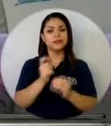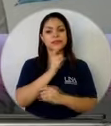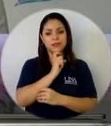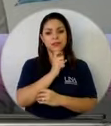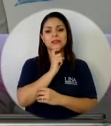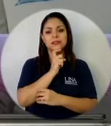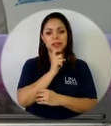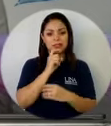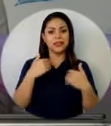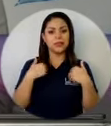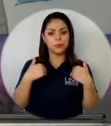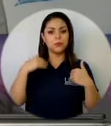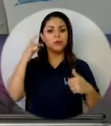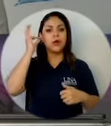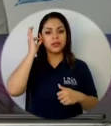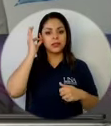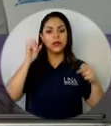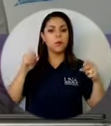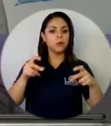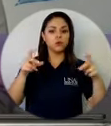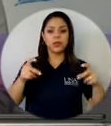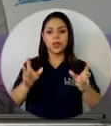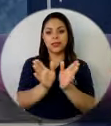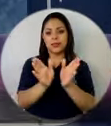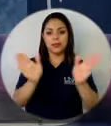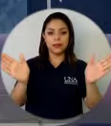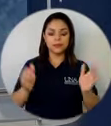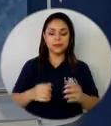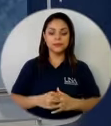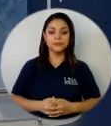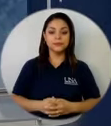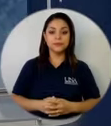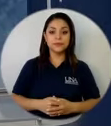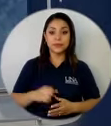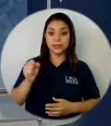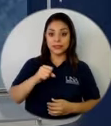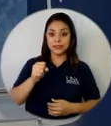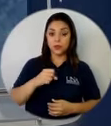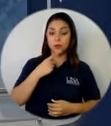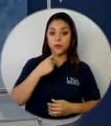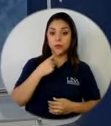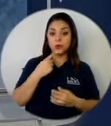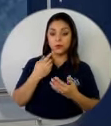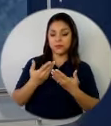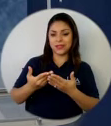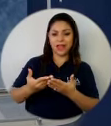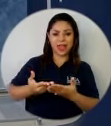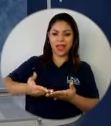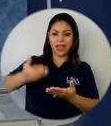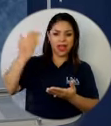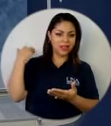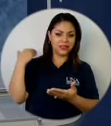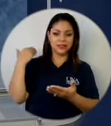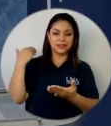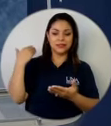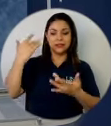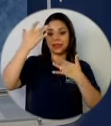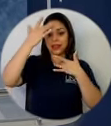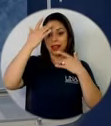¿verdad? De las oportunidades en general. Sí, como mencionábamos, ya desde mucho antes de la